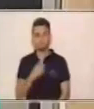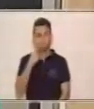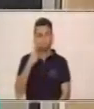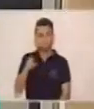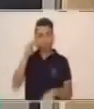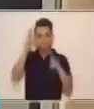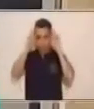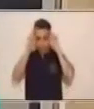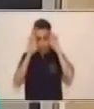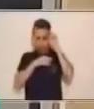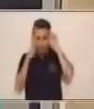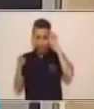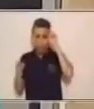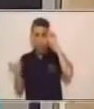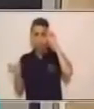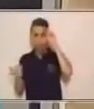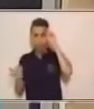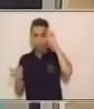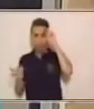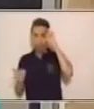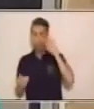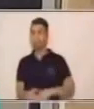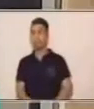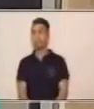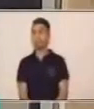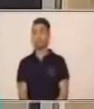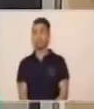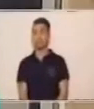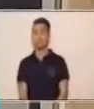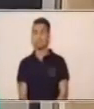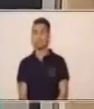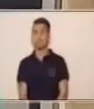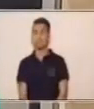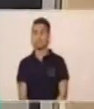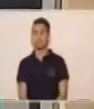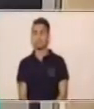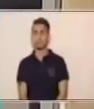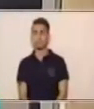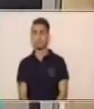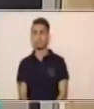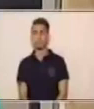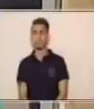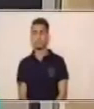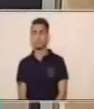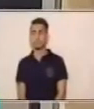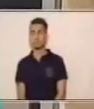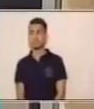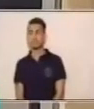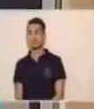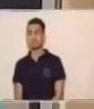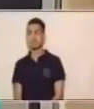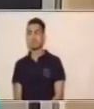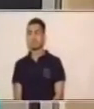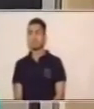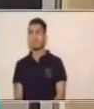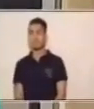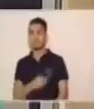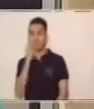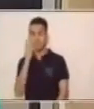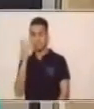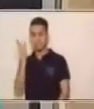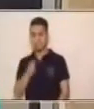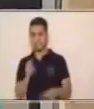conejo? A ver, si está en la letra C, ¿en qué fracción le tocará? ¿Será 3 séptimos?